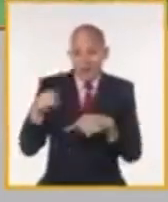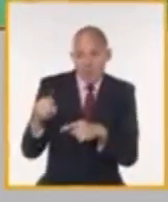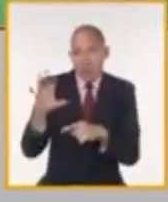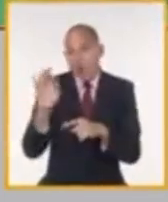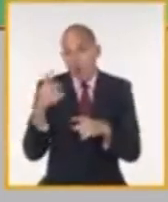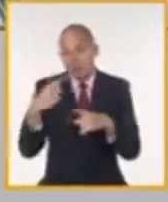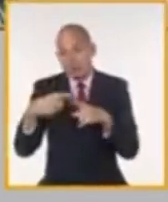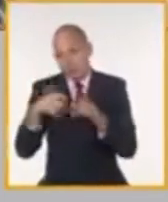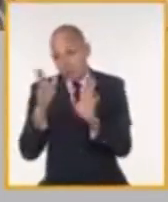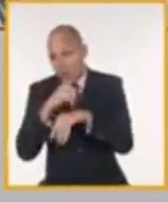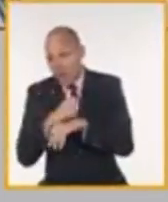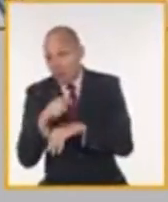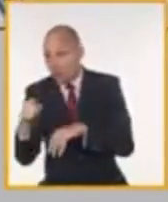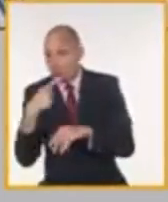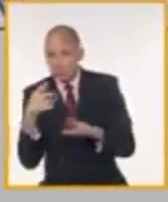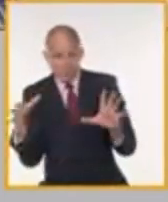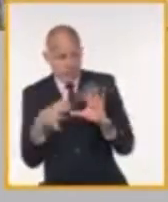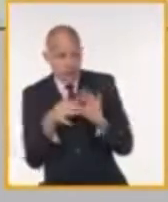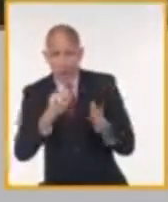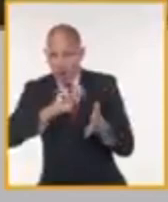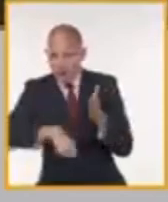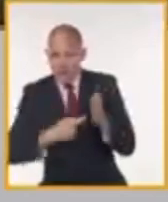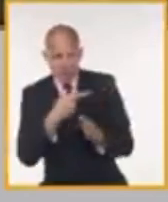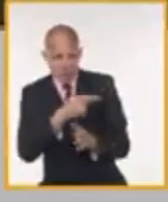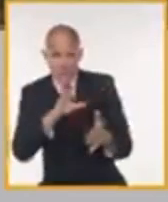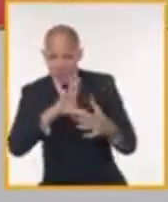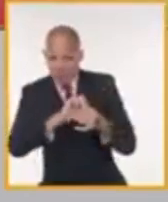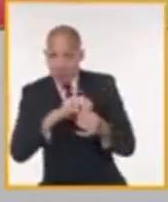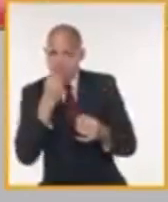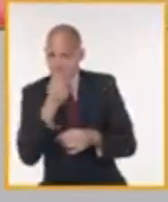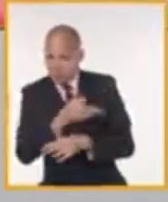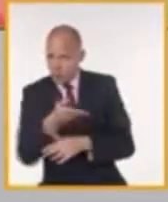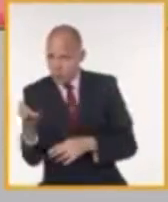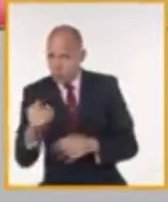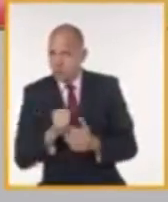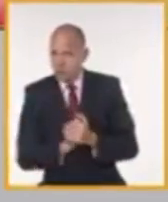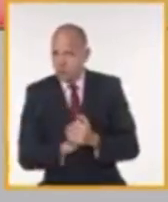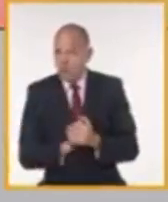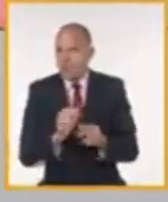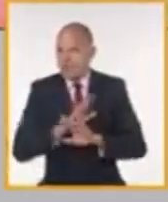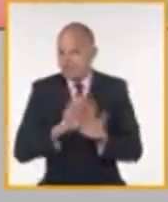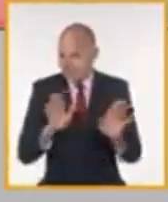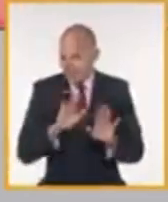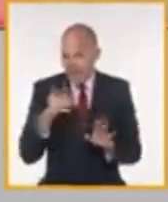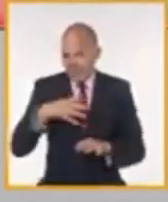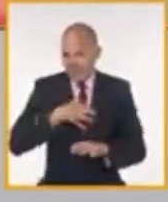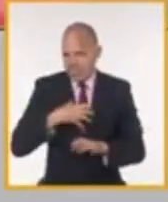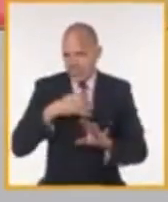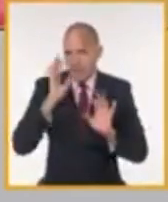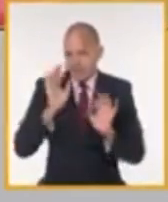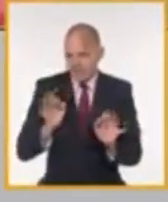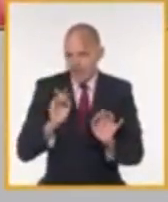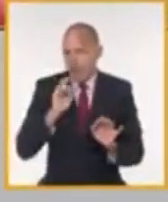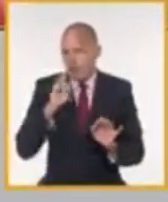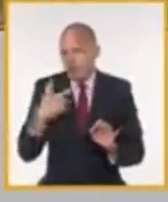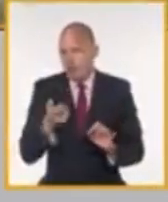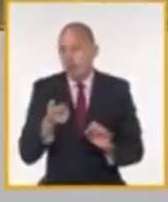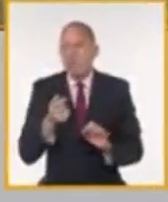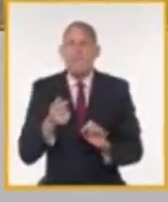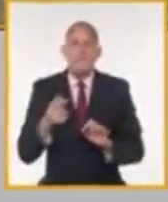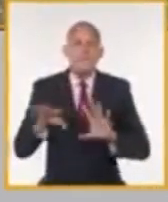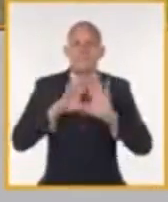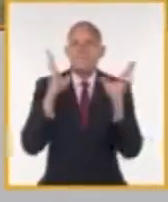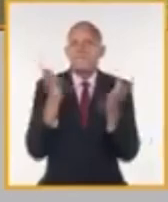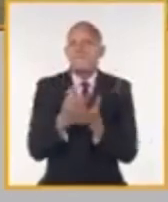industria. Lograr una estabilidad, cierta estabilidad en el suministro de combustible a partir del propio esquema de financiamiento que contiene